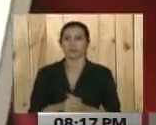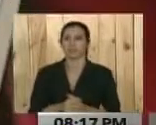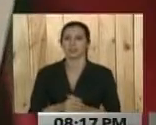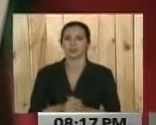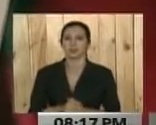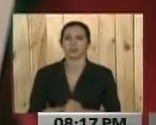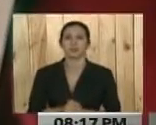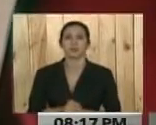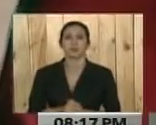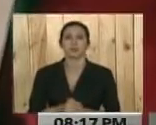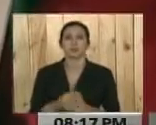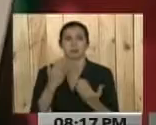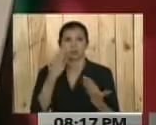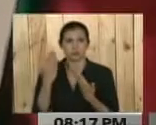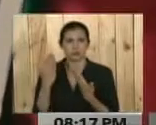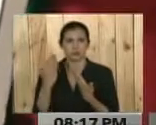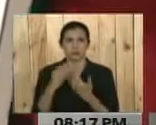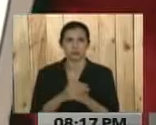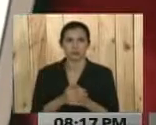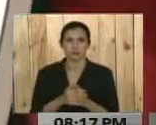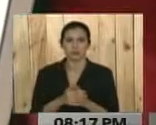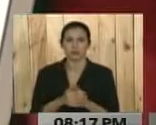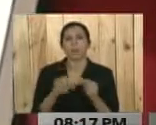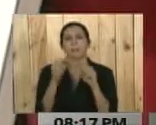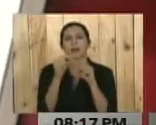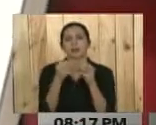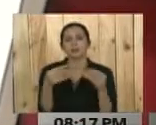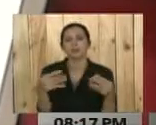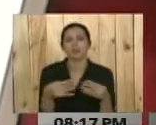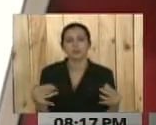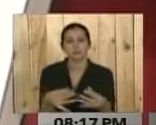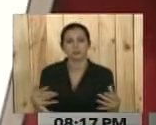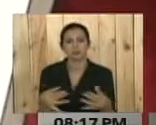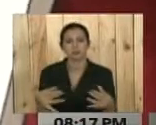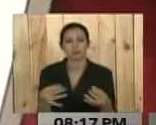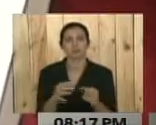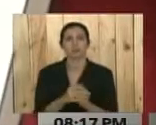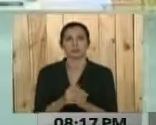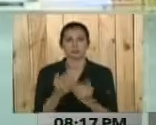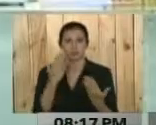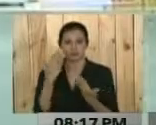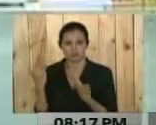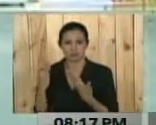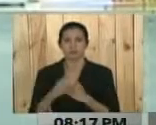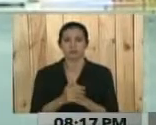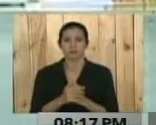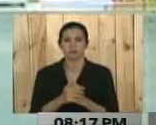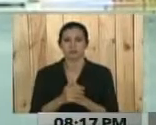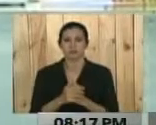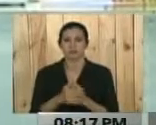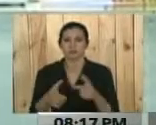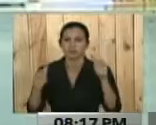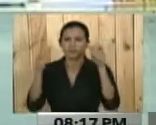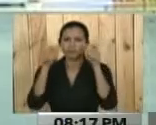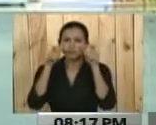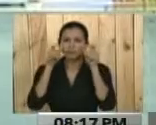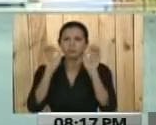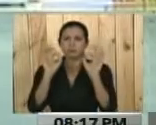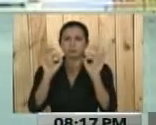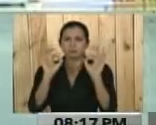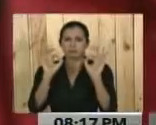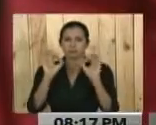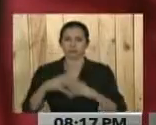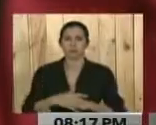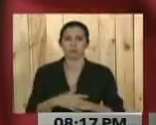Trobos y décimas sueltas de Enrique Viñoles, décimas de Ignacio Muñoz, Atalaya singular de Alejandro